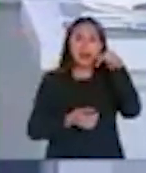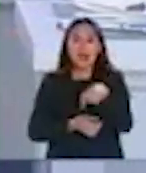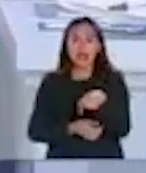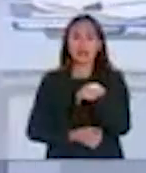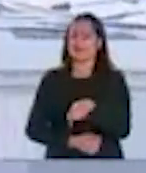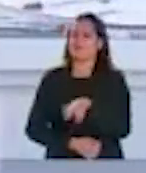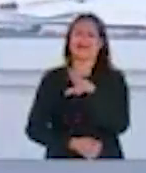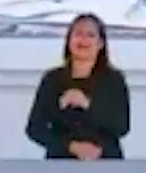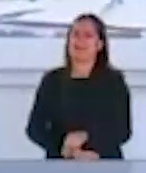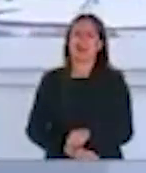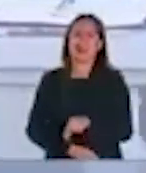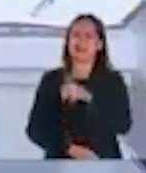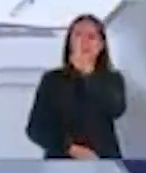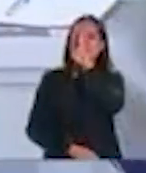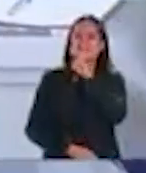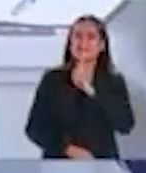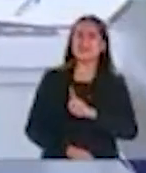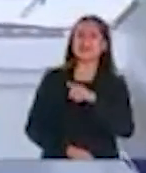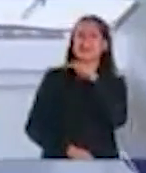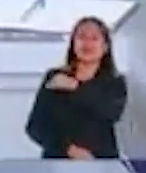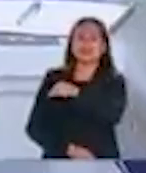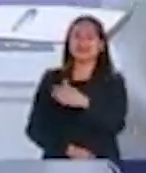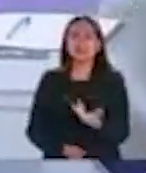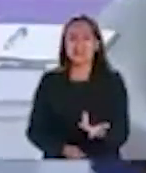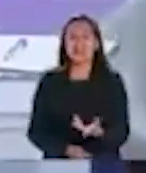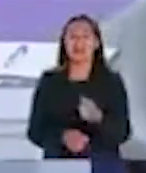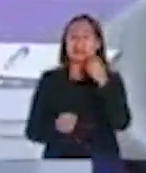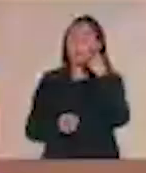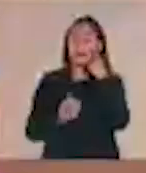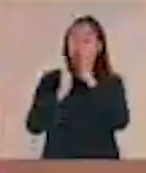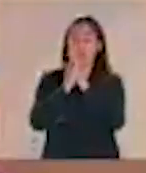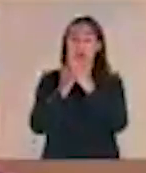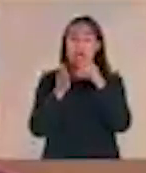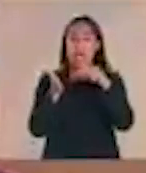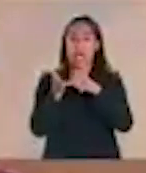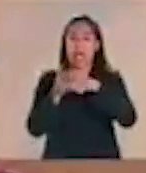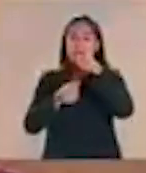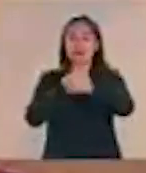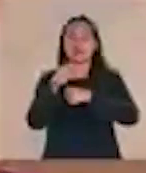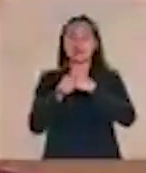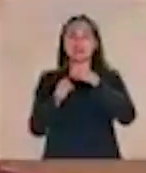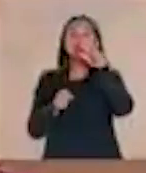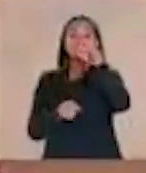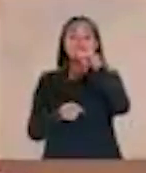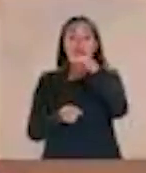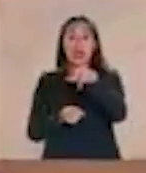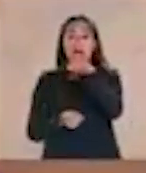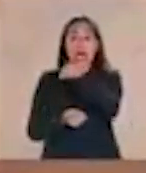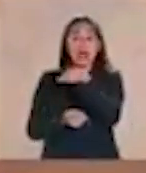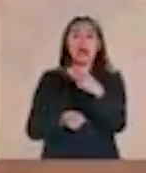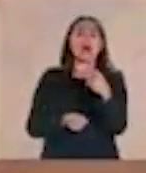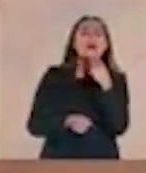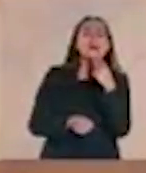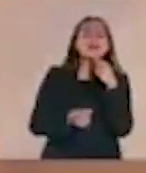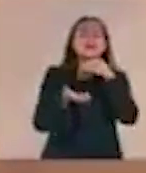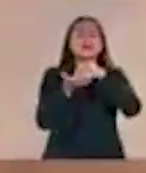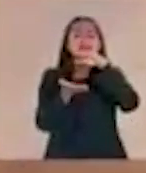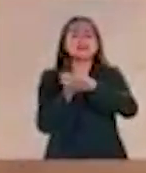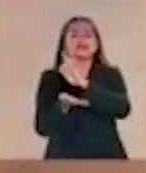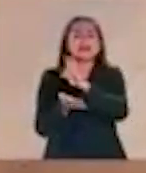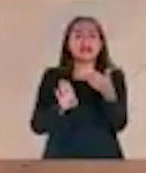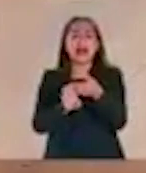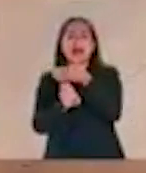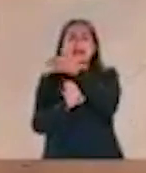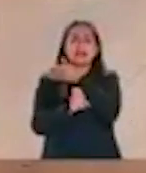lo que sucede es que aunque el libro es de 2018 utilizas datos de hace cinco años